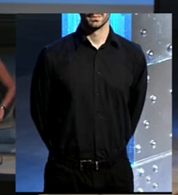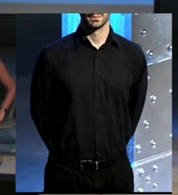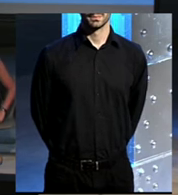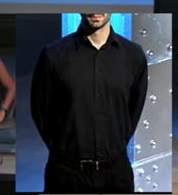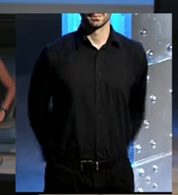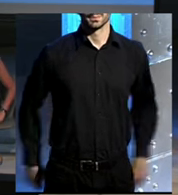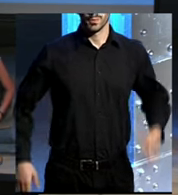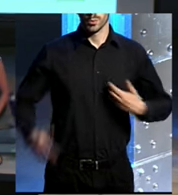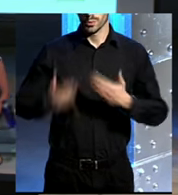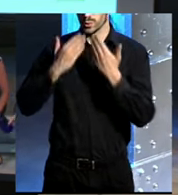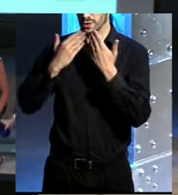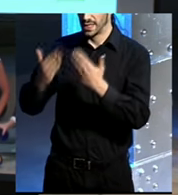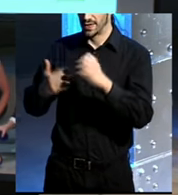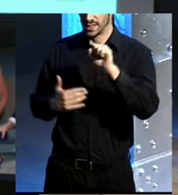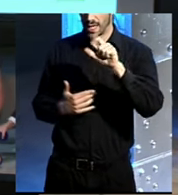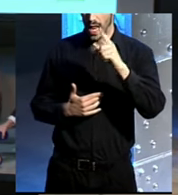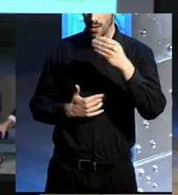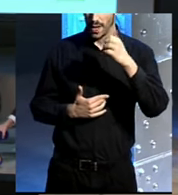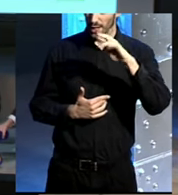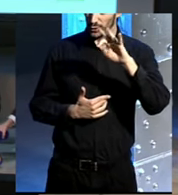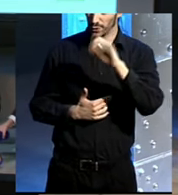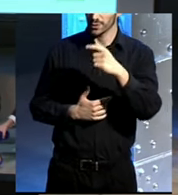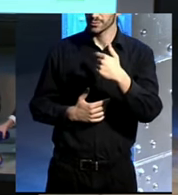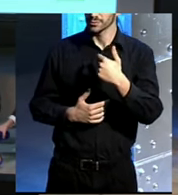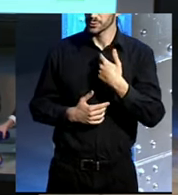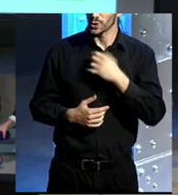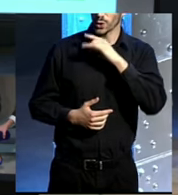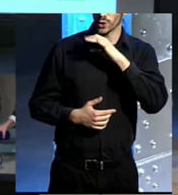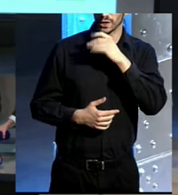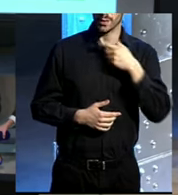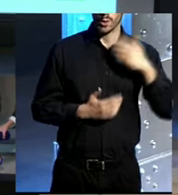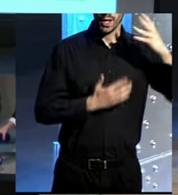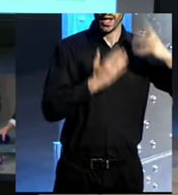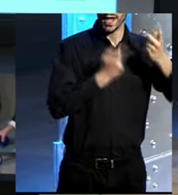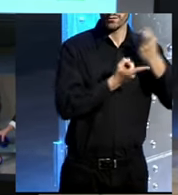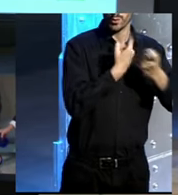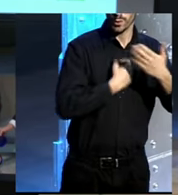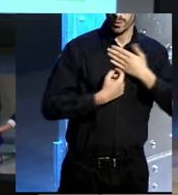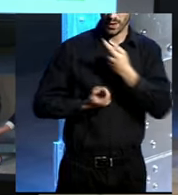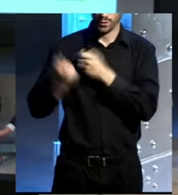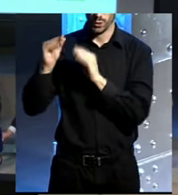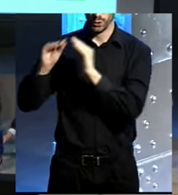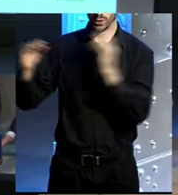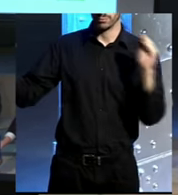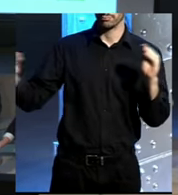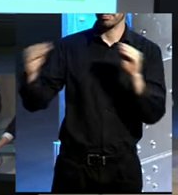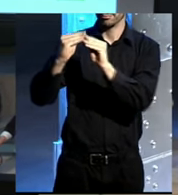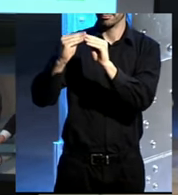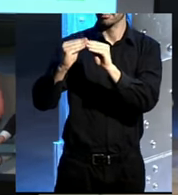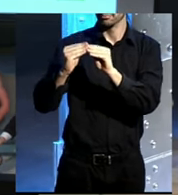Pues muchas gracias, Alberto. Me alegra ver que nuestros datos coinciden. Fácil.